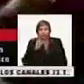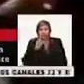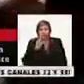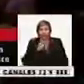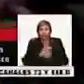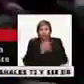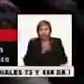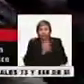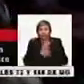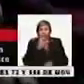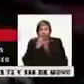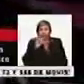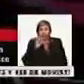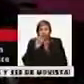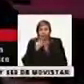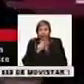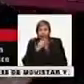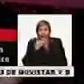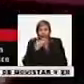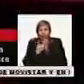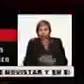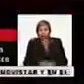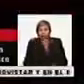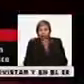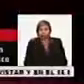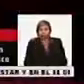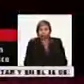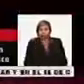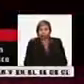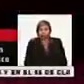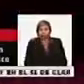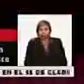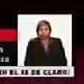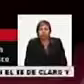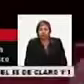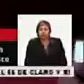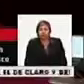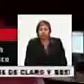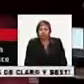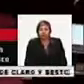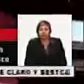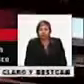Compañero Víctor Raúl. Muchas gracias, compañeros.